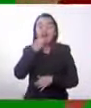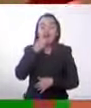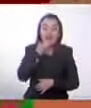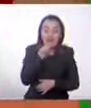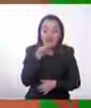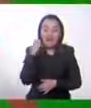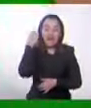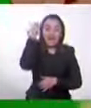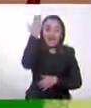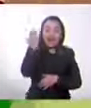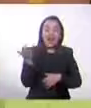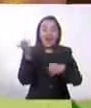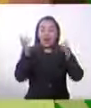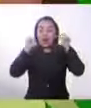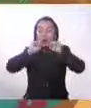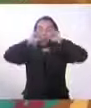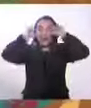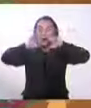¡Wow!